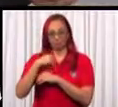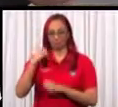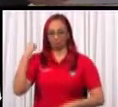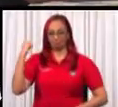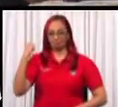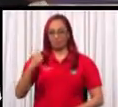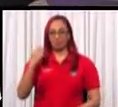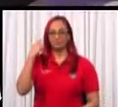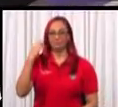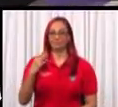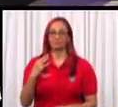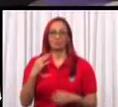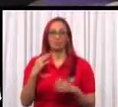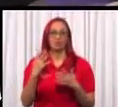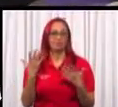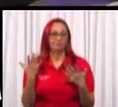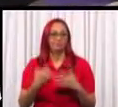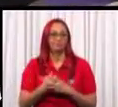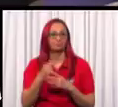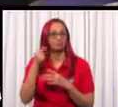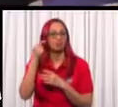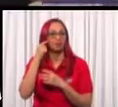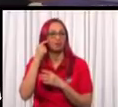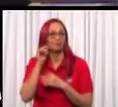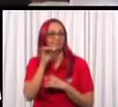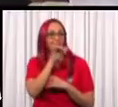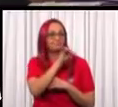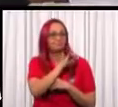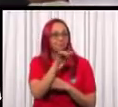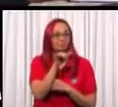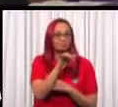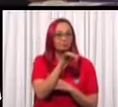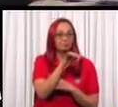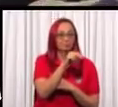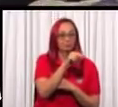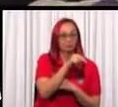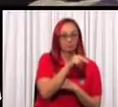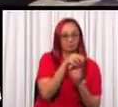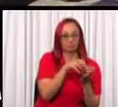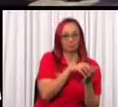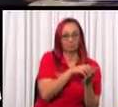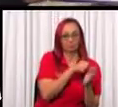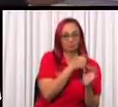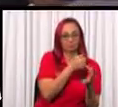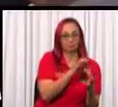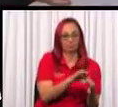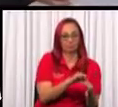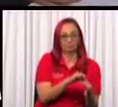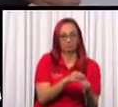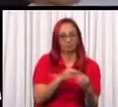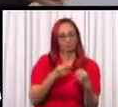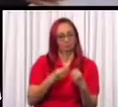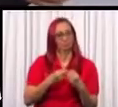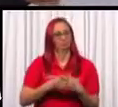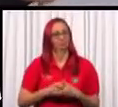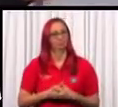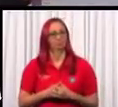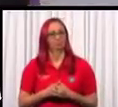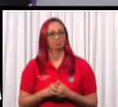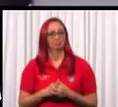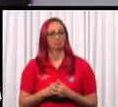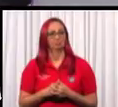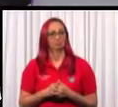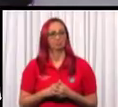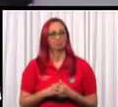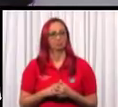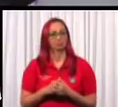sido chantajeado tanto por Conarroz como por ANINSA, puña, y el gobierno